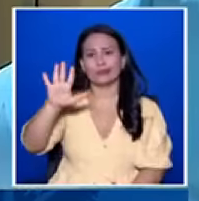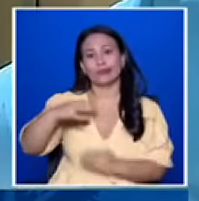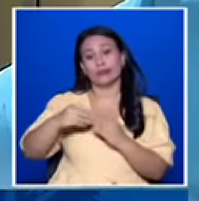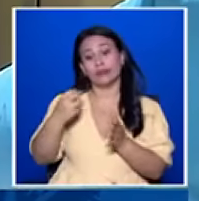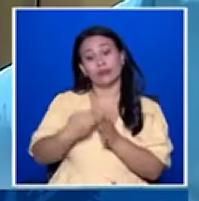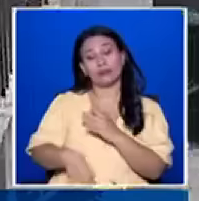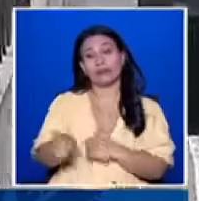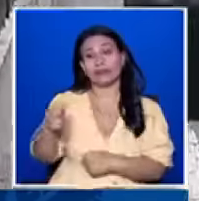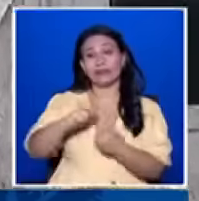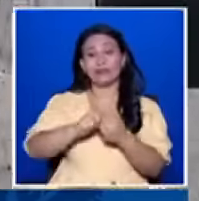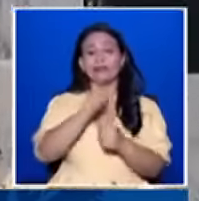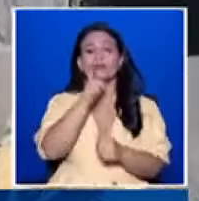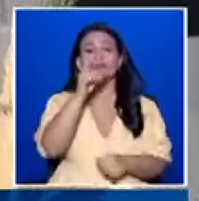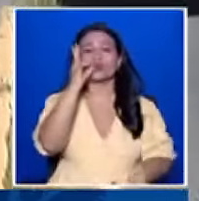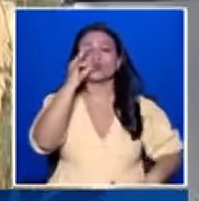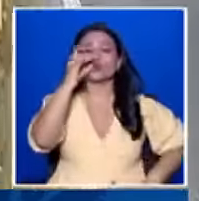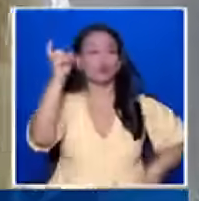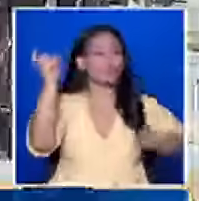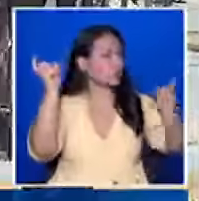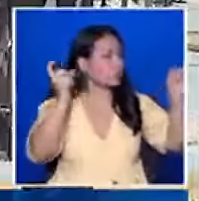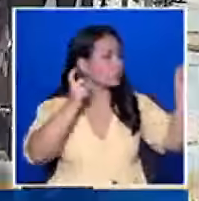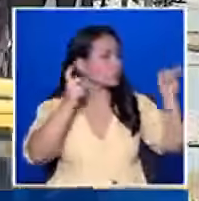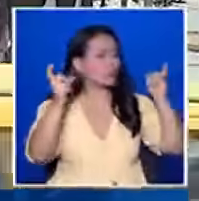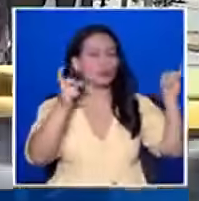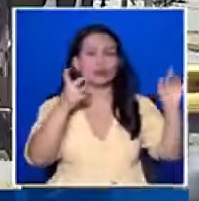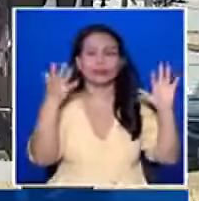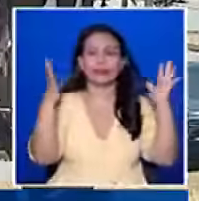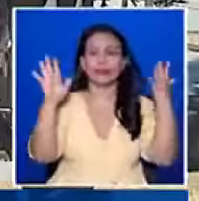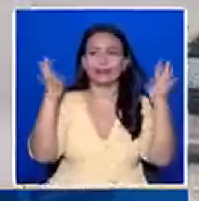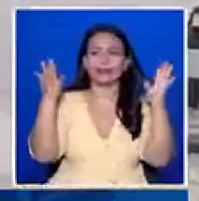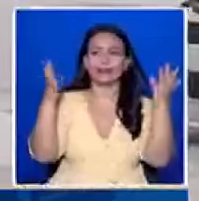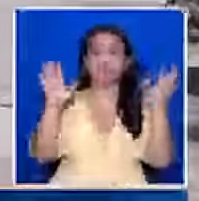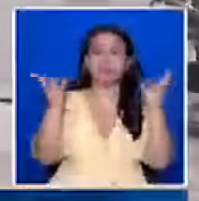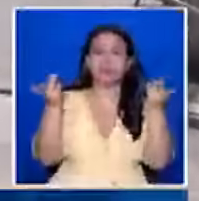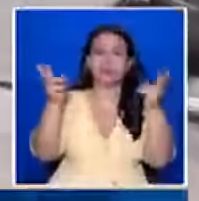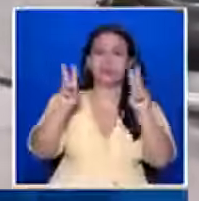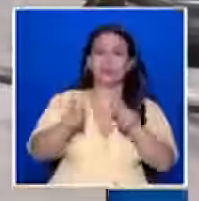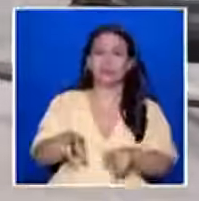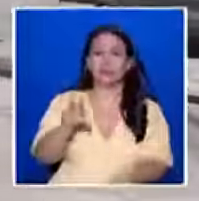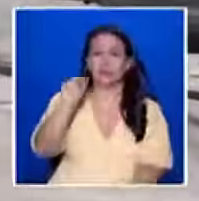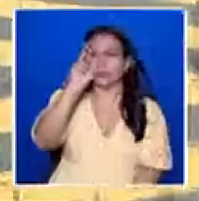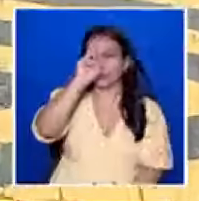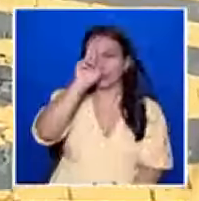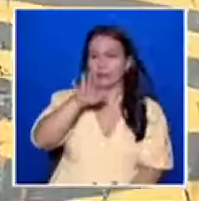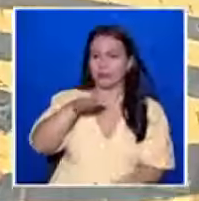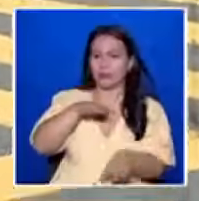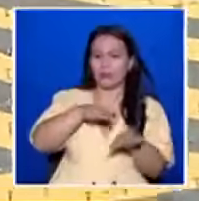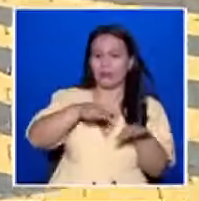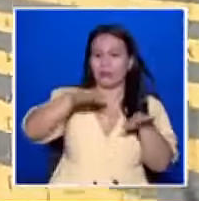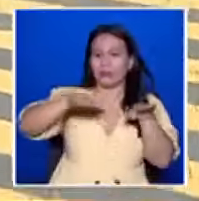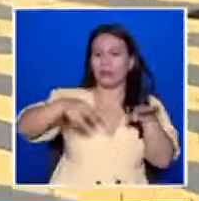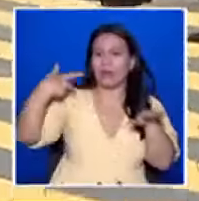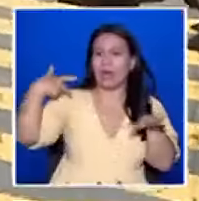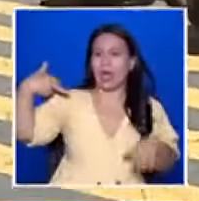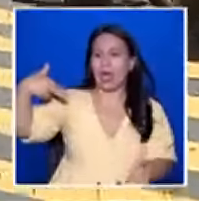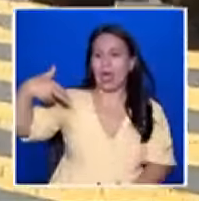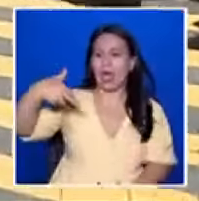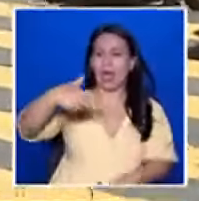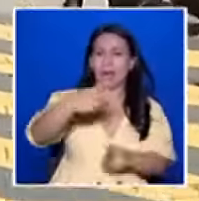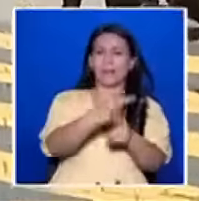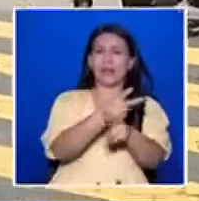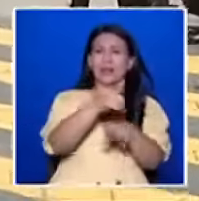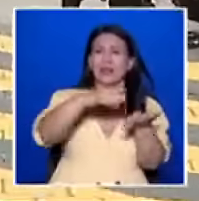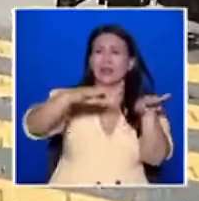problema es que en este sector no hay control. Tampoco nadie respeta las aceras. Caminar resulta un